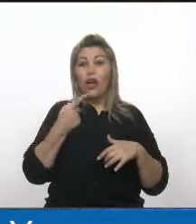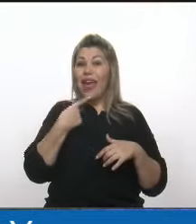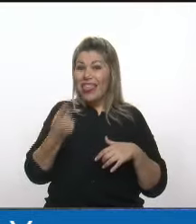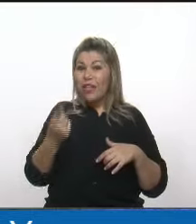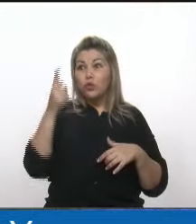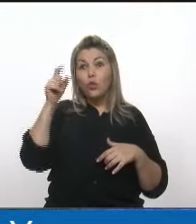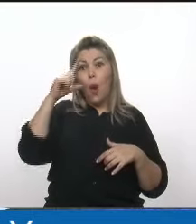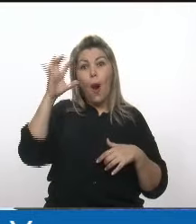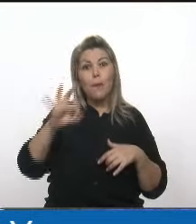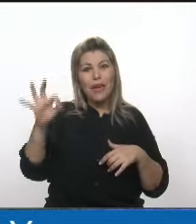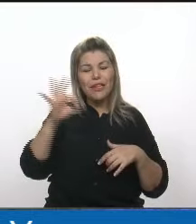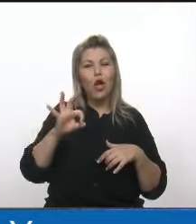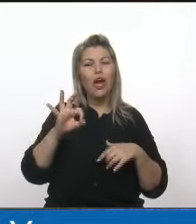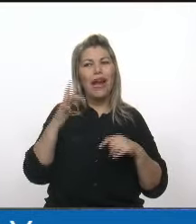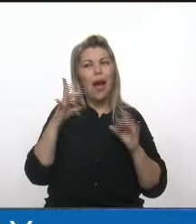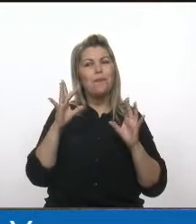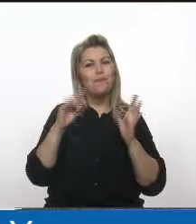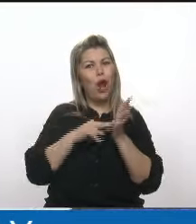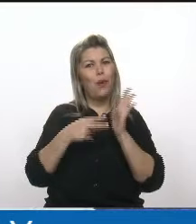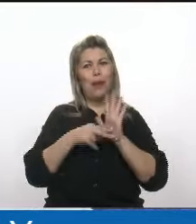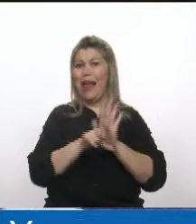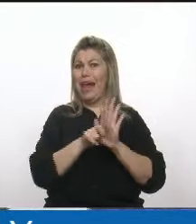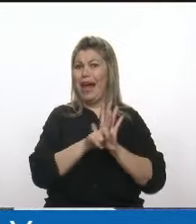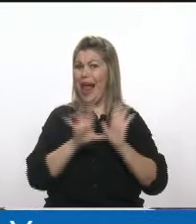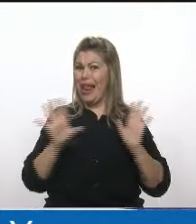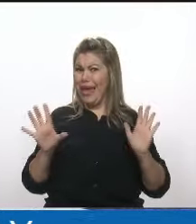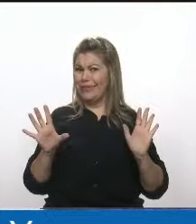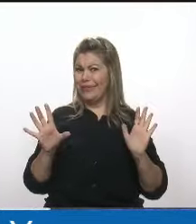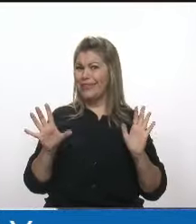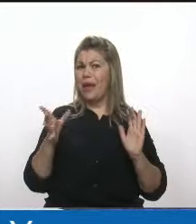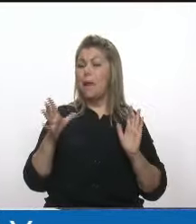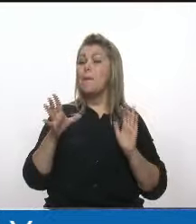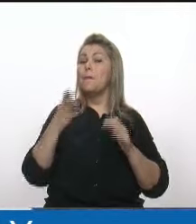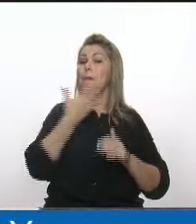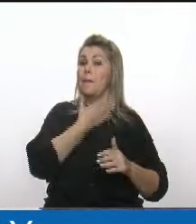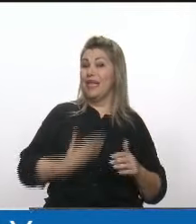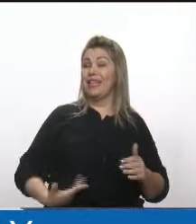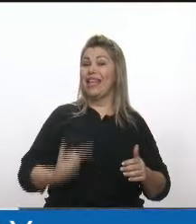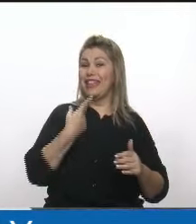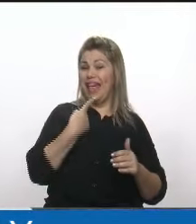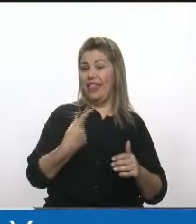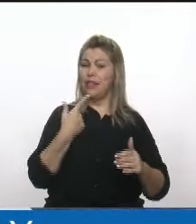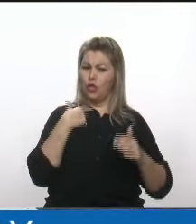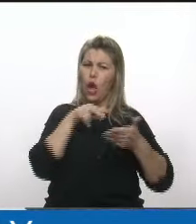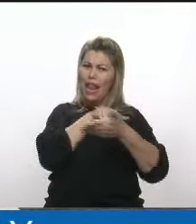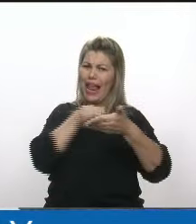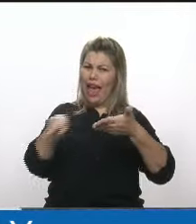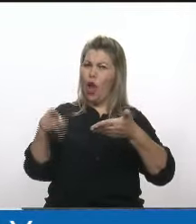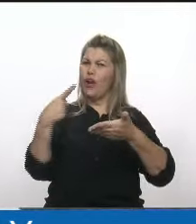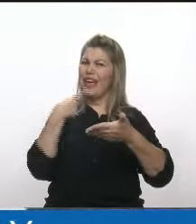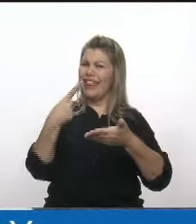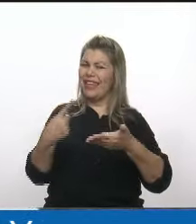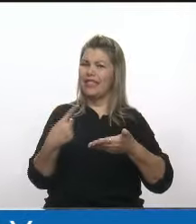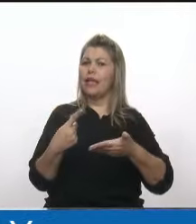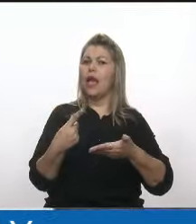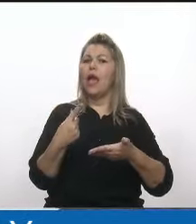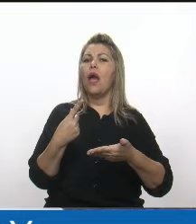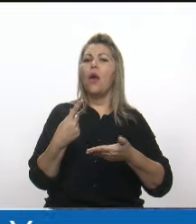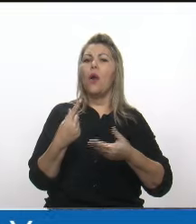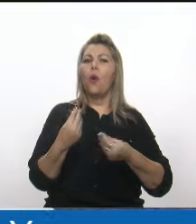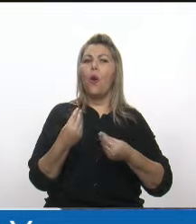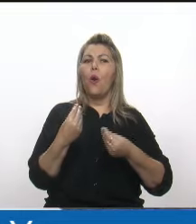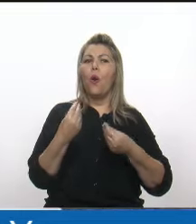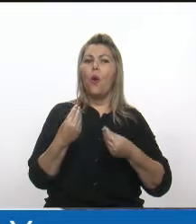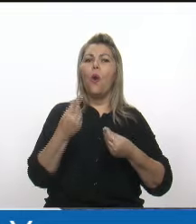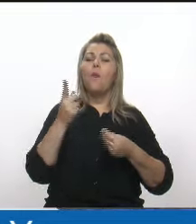frente a un presidente que dice cosas como esto cito Leo cuando el uno le hizo romper las